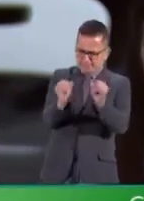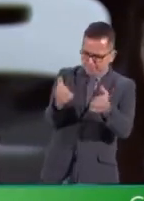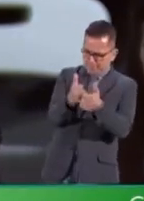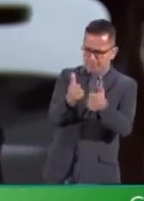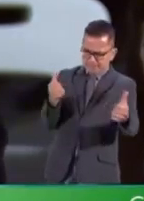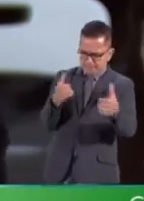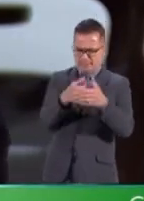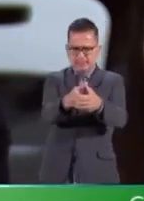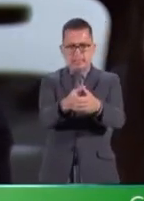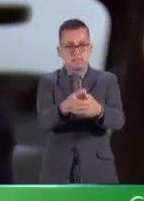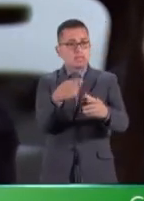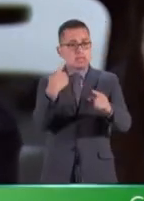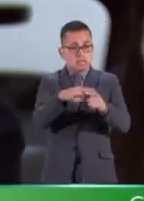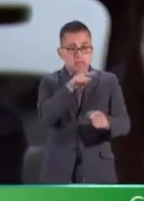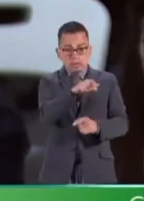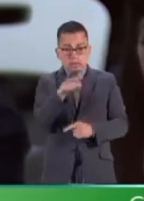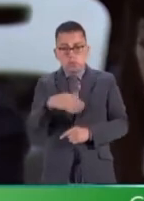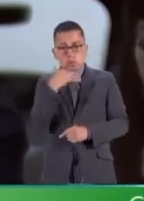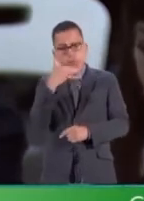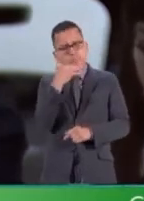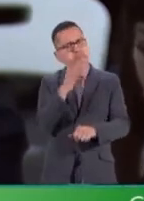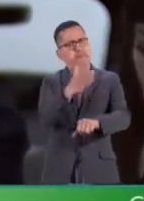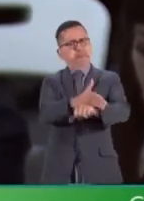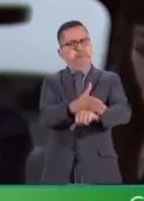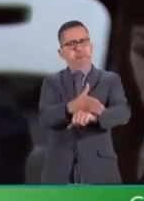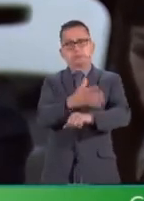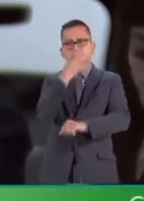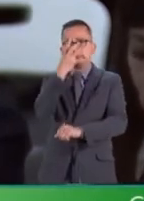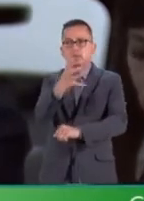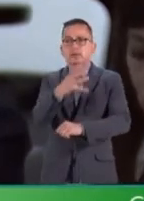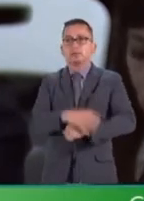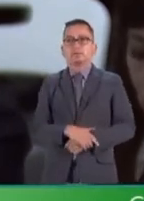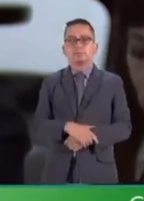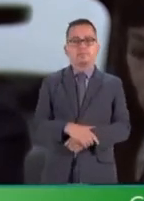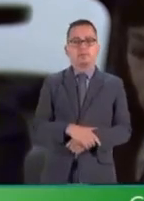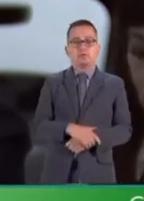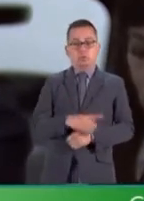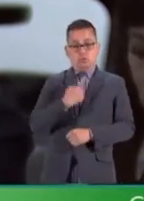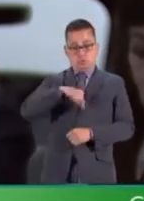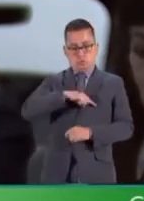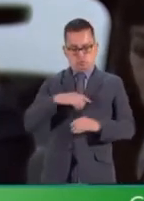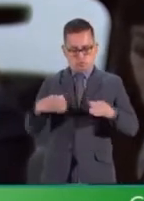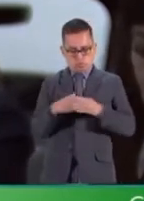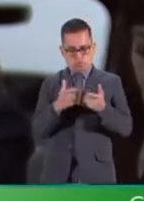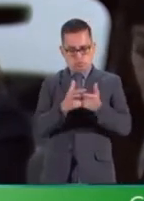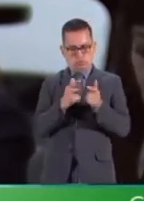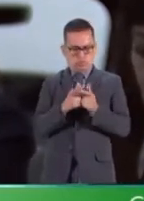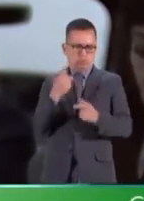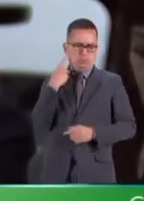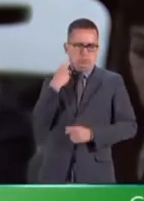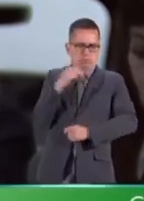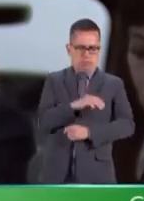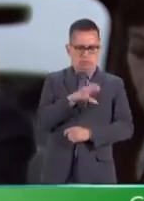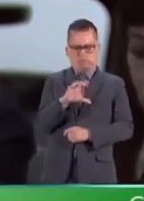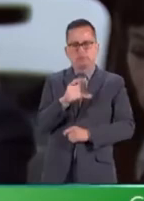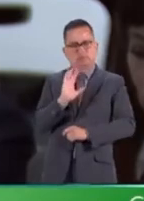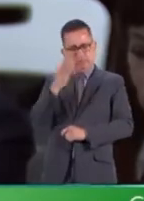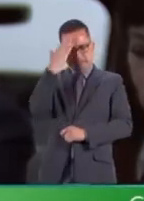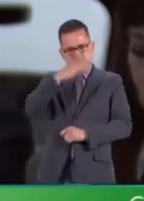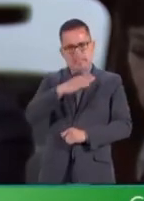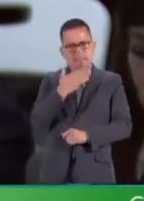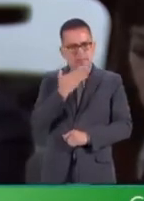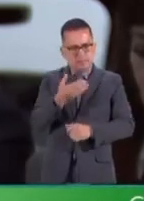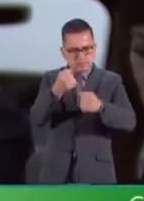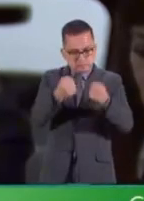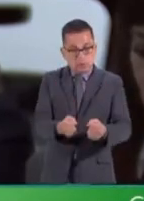viables para los jueces corruptos. Desde Movimiento Ciudadano estamos convencidas y